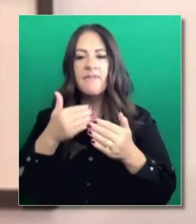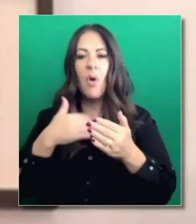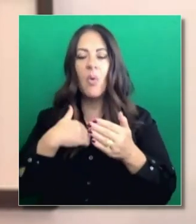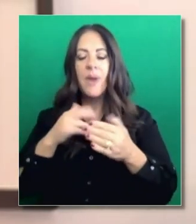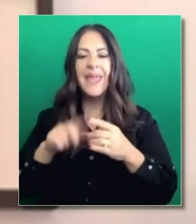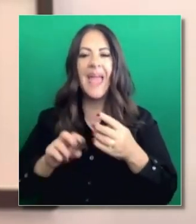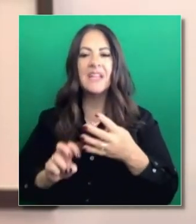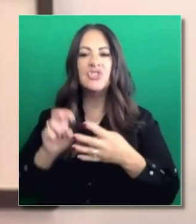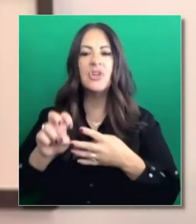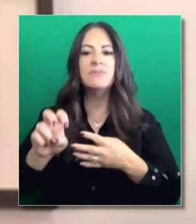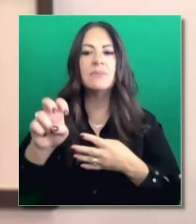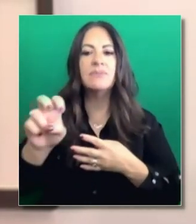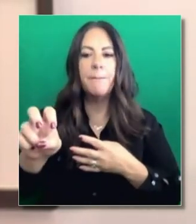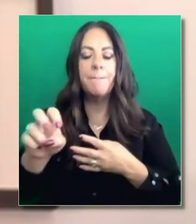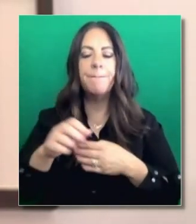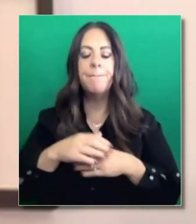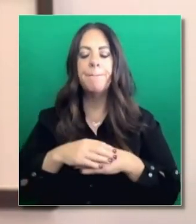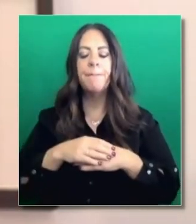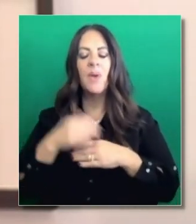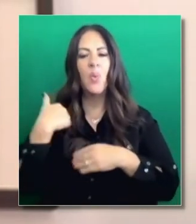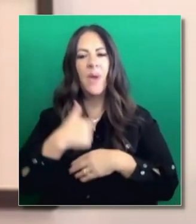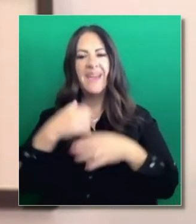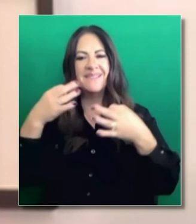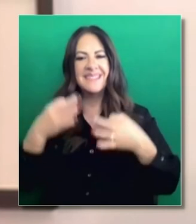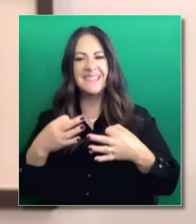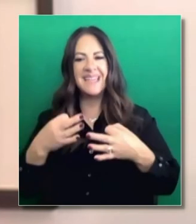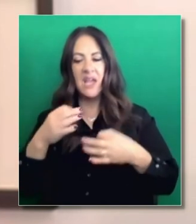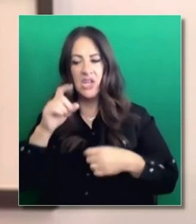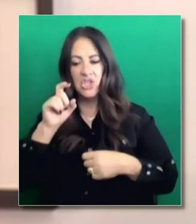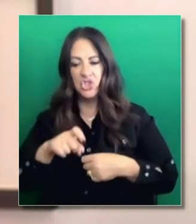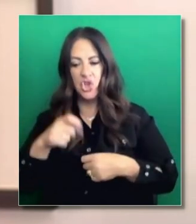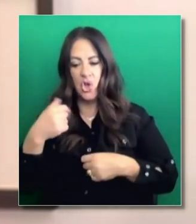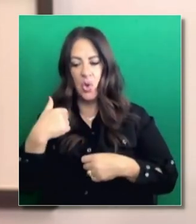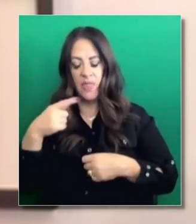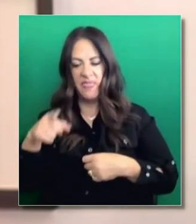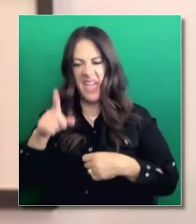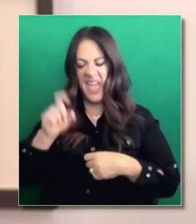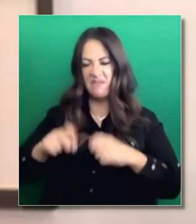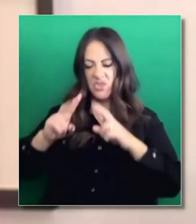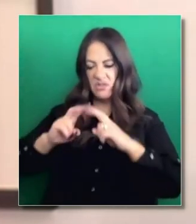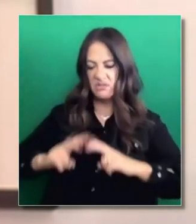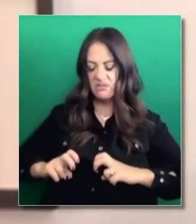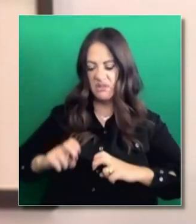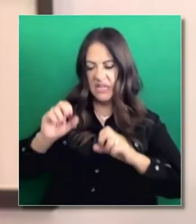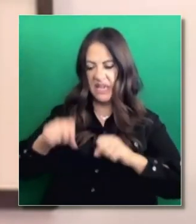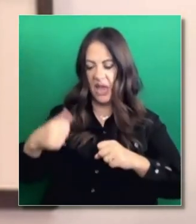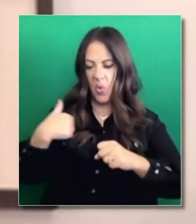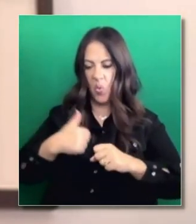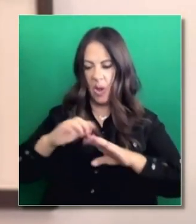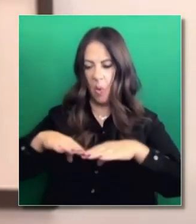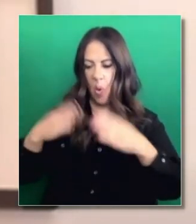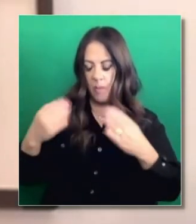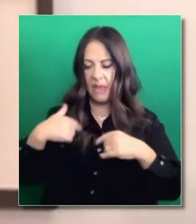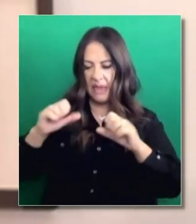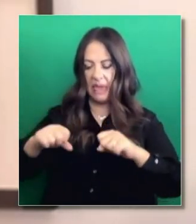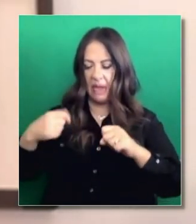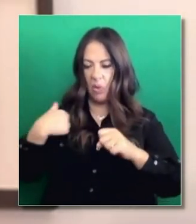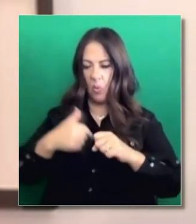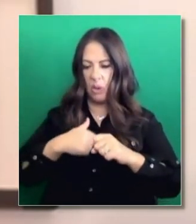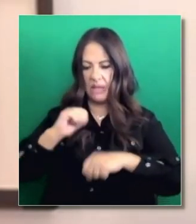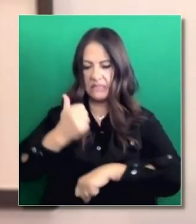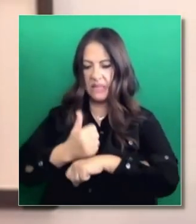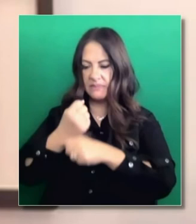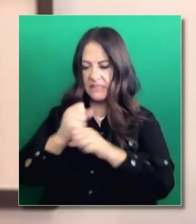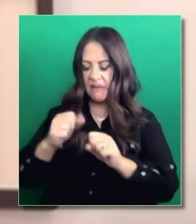de sus condados para determinar cuáles son las condiciones adecuadas para avanzar o no. Esta consulta será crítica y debo decir